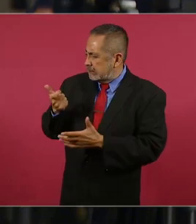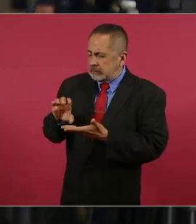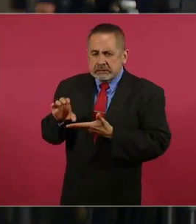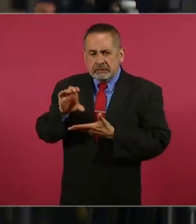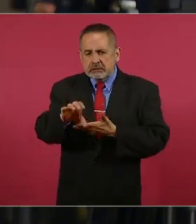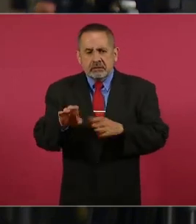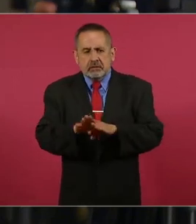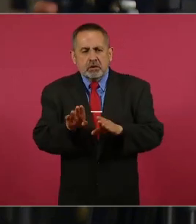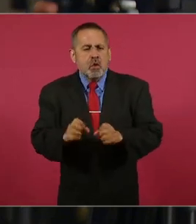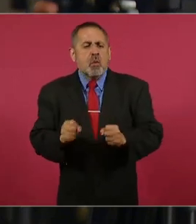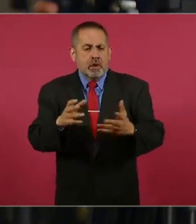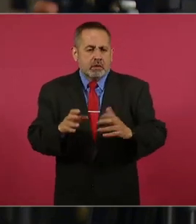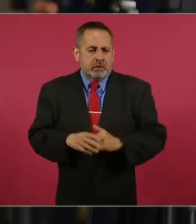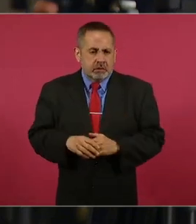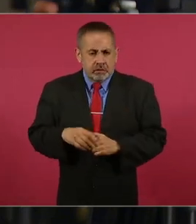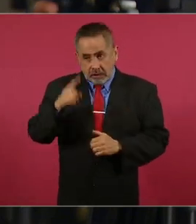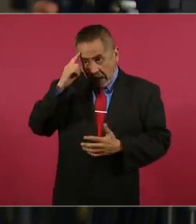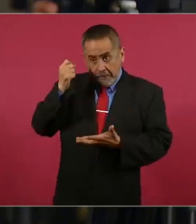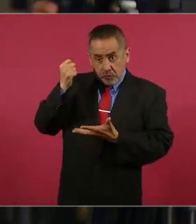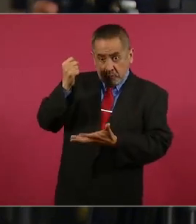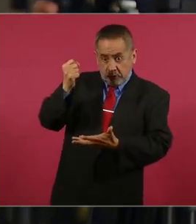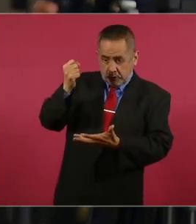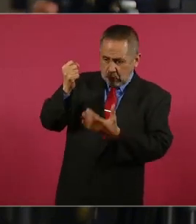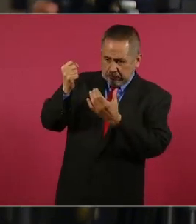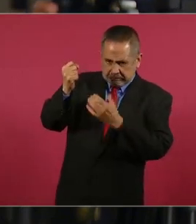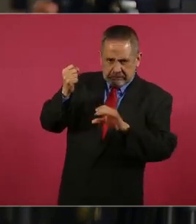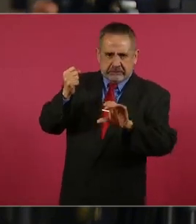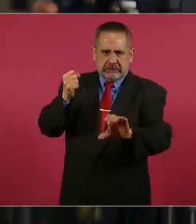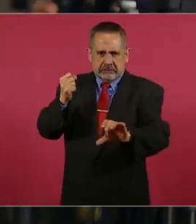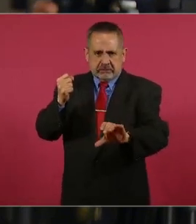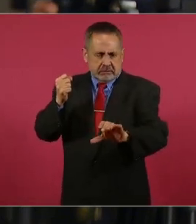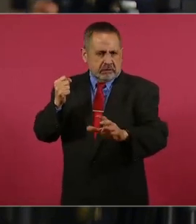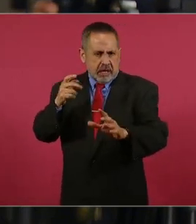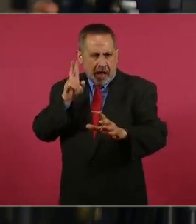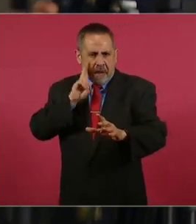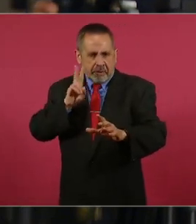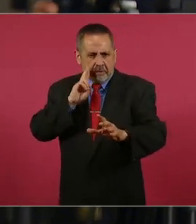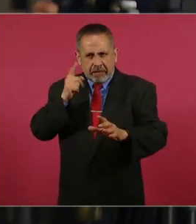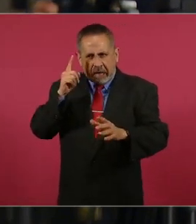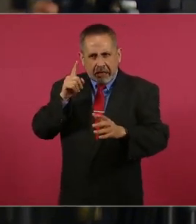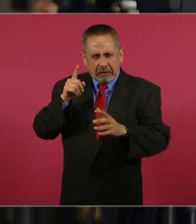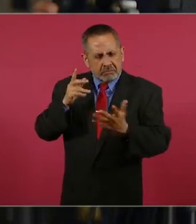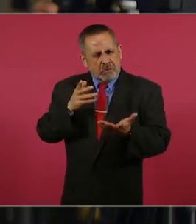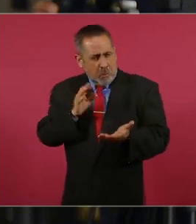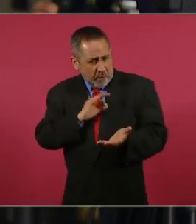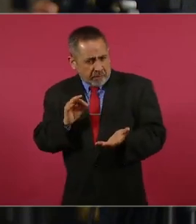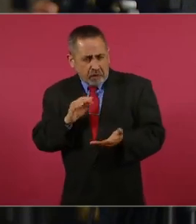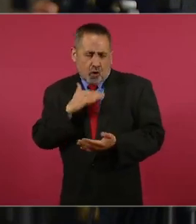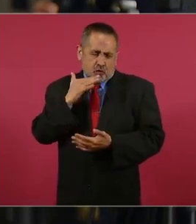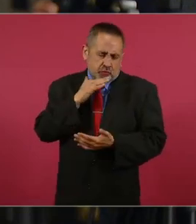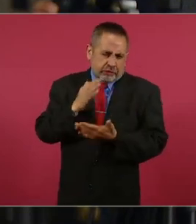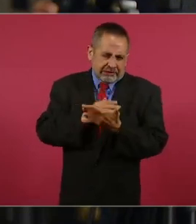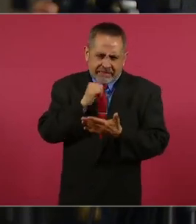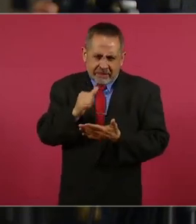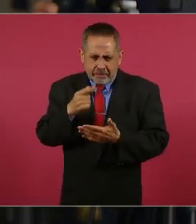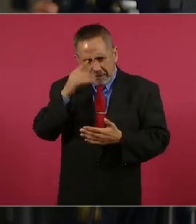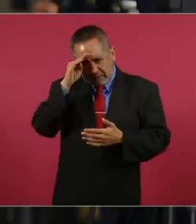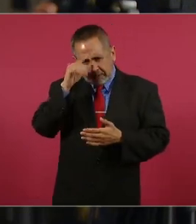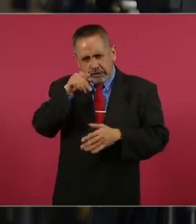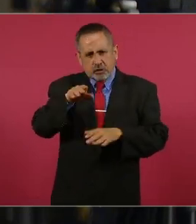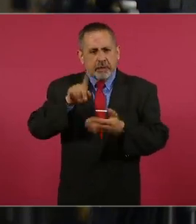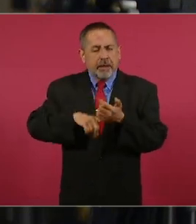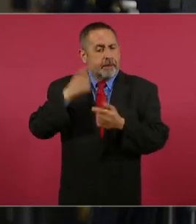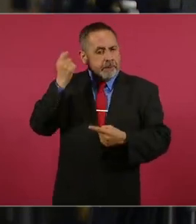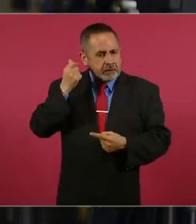pues del presupuesto, pues, que alcanza, porque se trata de que ya no haya corrupción. Esa es mi primera pregunta, porque estaba hablando de las